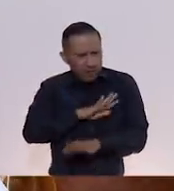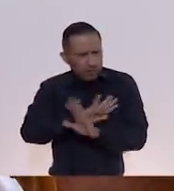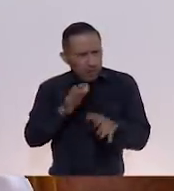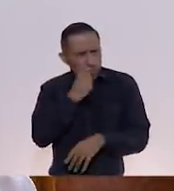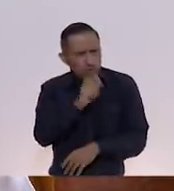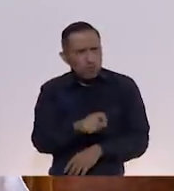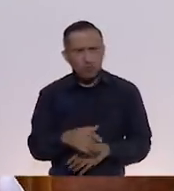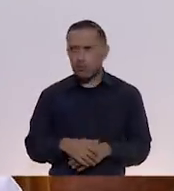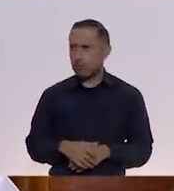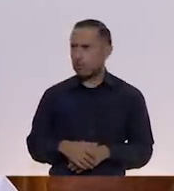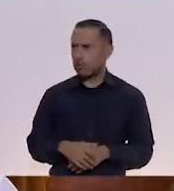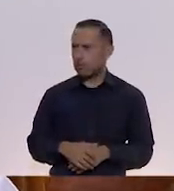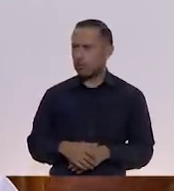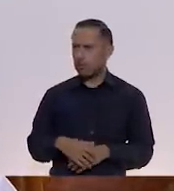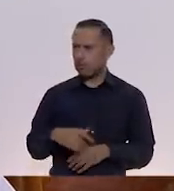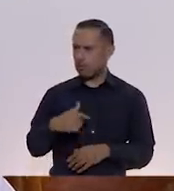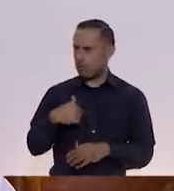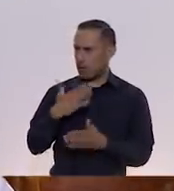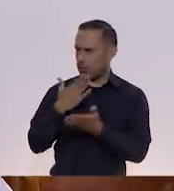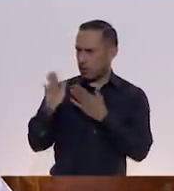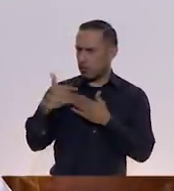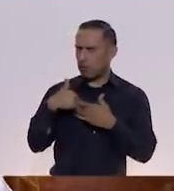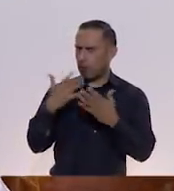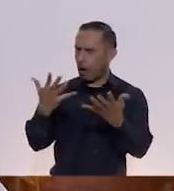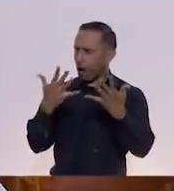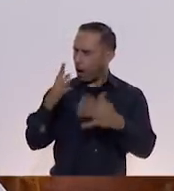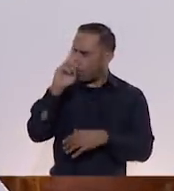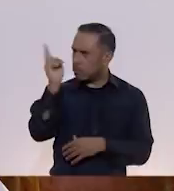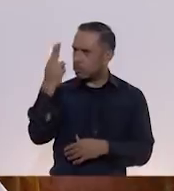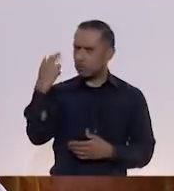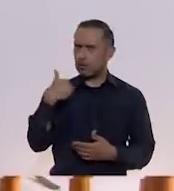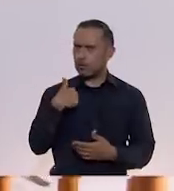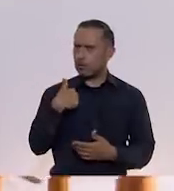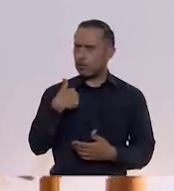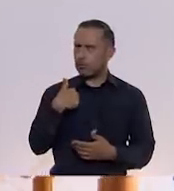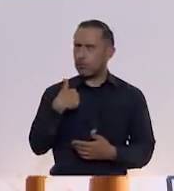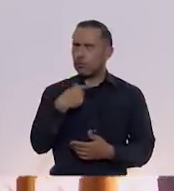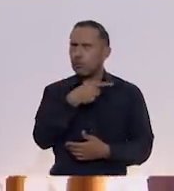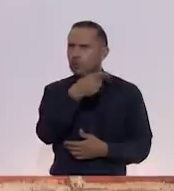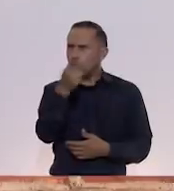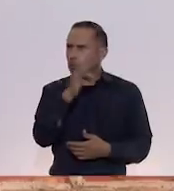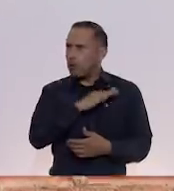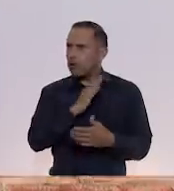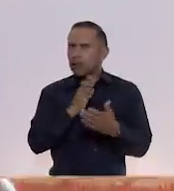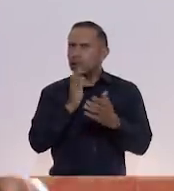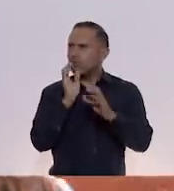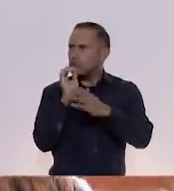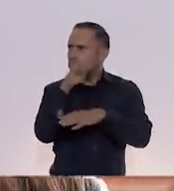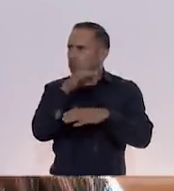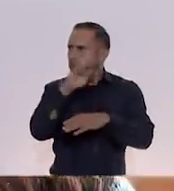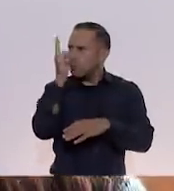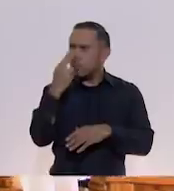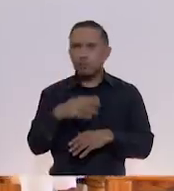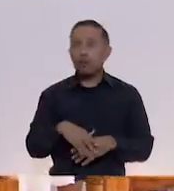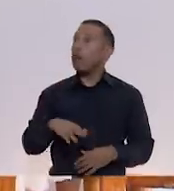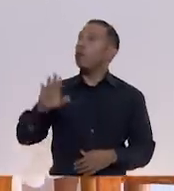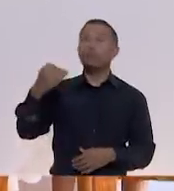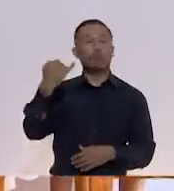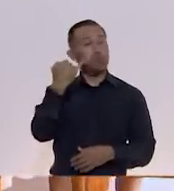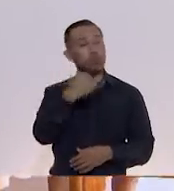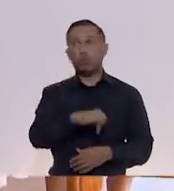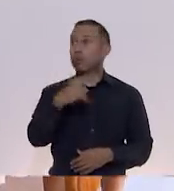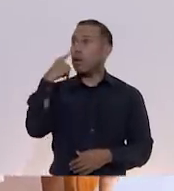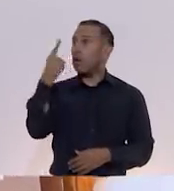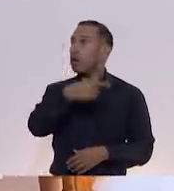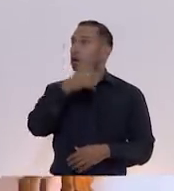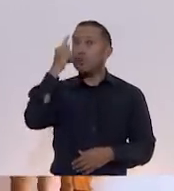Pero yo quiero ir a la universidad. ¿Por qué Beto sí va a la universidad? ¿Ya oíste, Adela? Ahora resulta que Tere se está